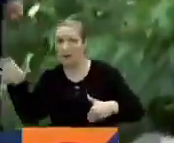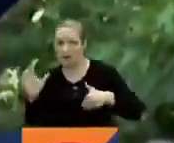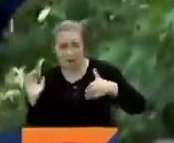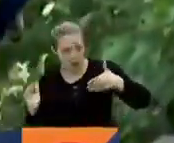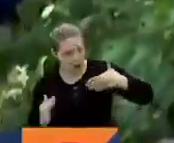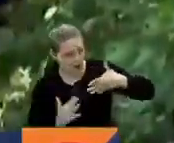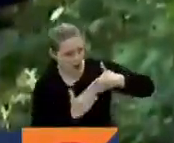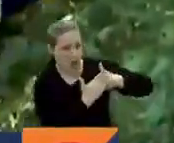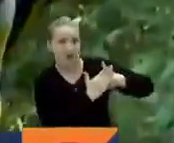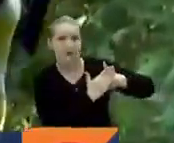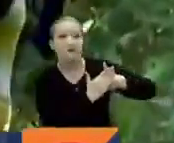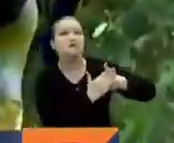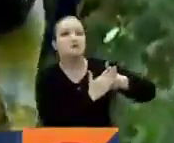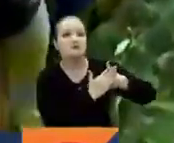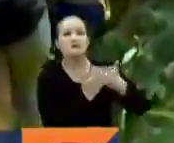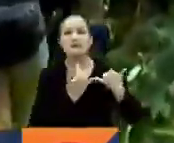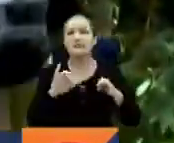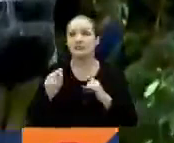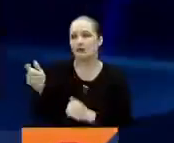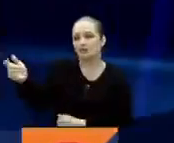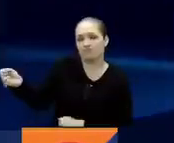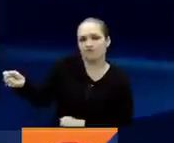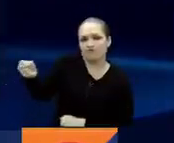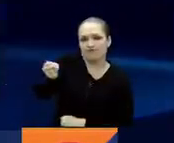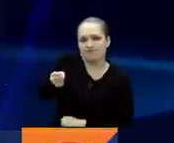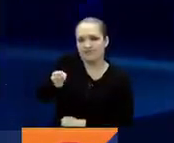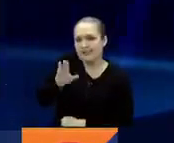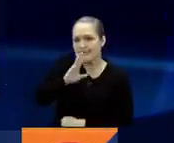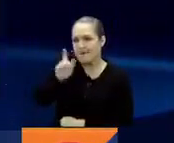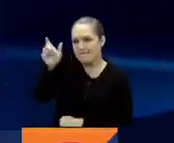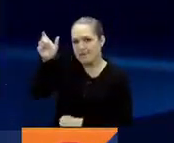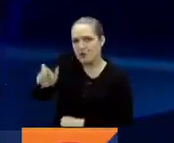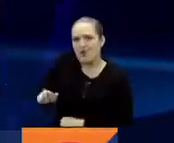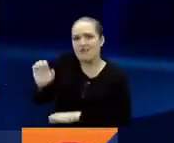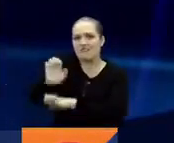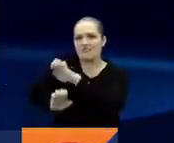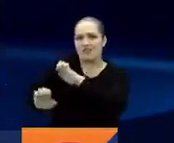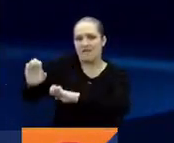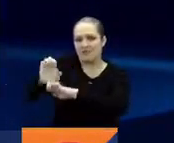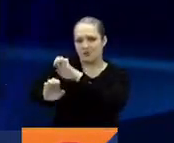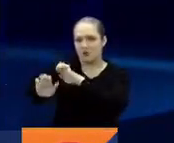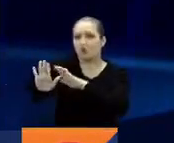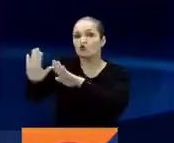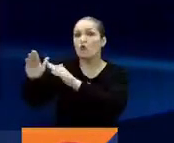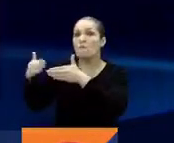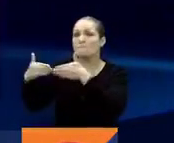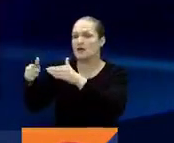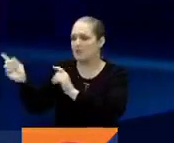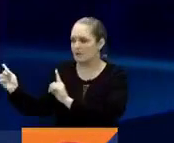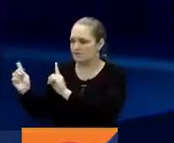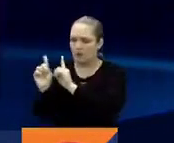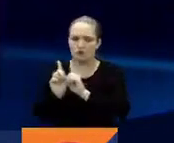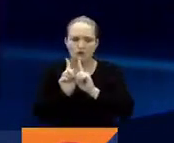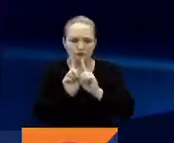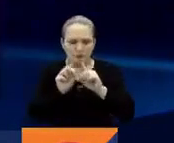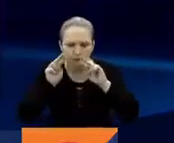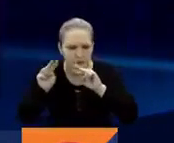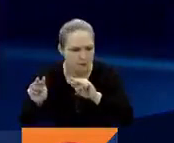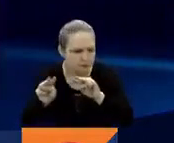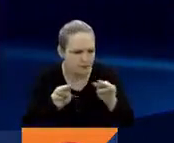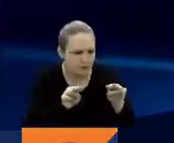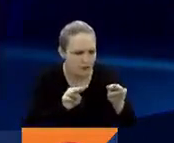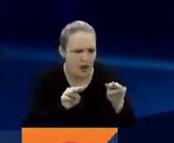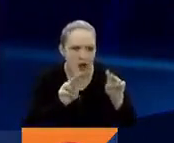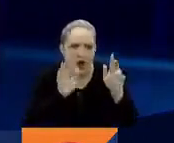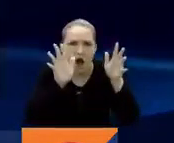trayectos. Estuvimos con el defensor del pueblo de Panamá revisando el estado en que estaban llegando los niños al territorio y de denuncias que